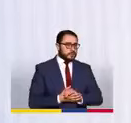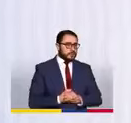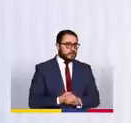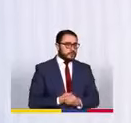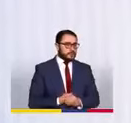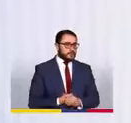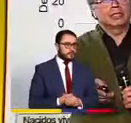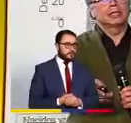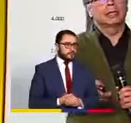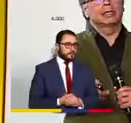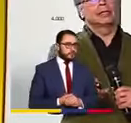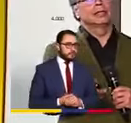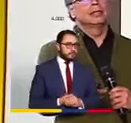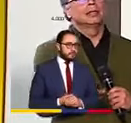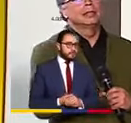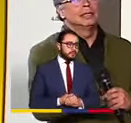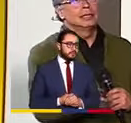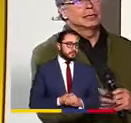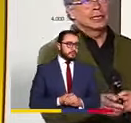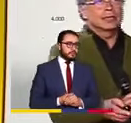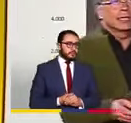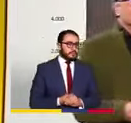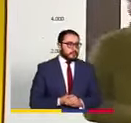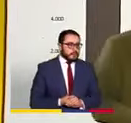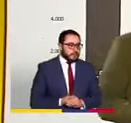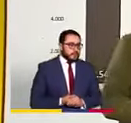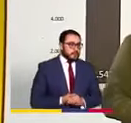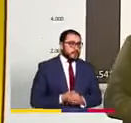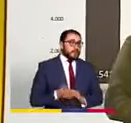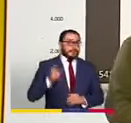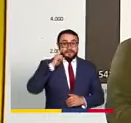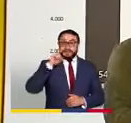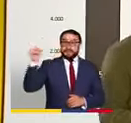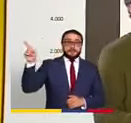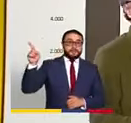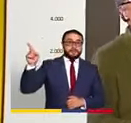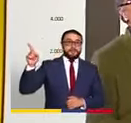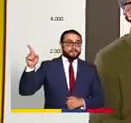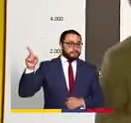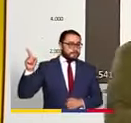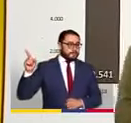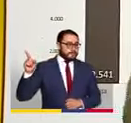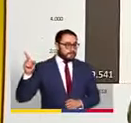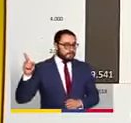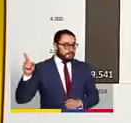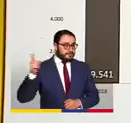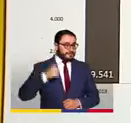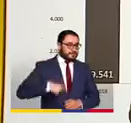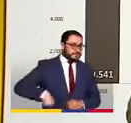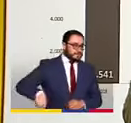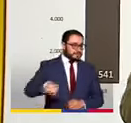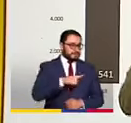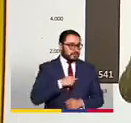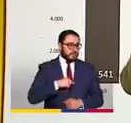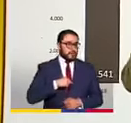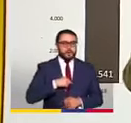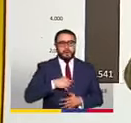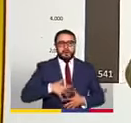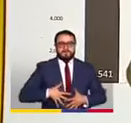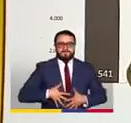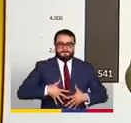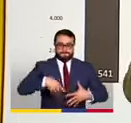Hay que pasar a perinatal. Esta es la tasa de mortalidad perinatal, Colombia, año